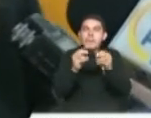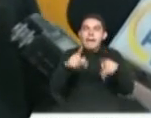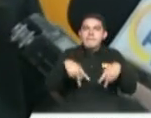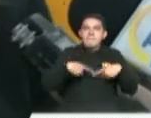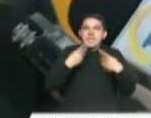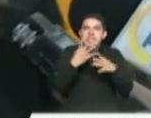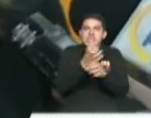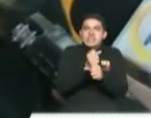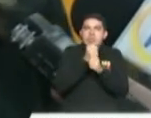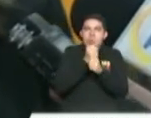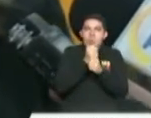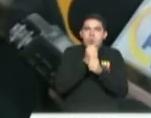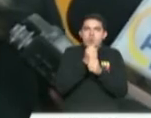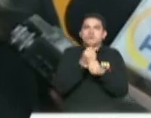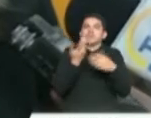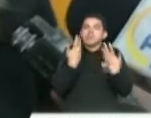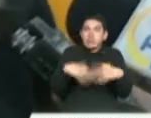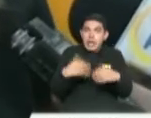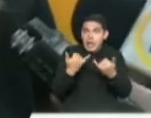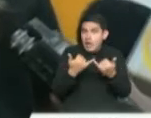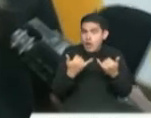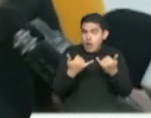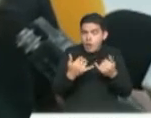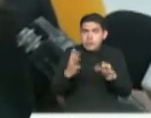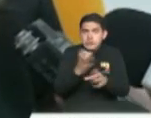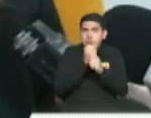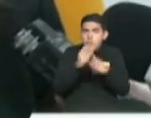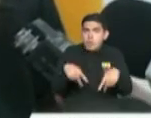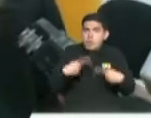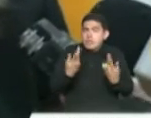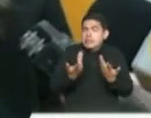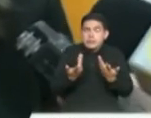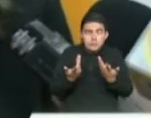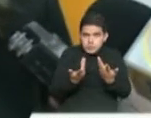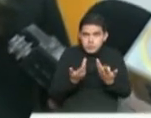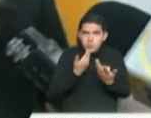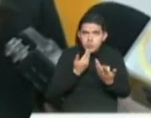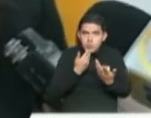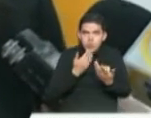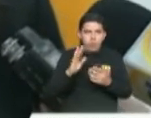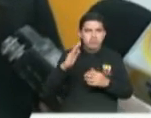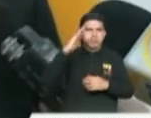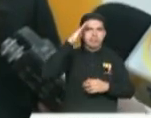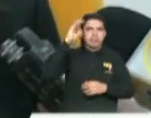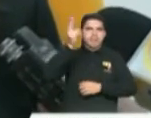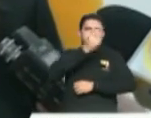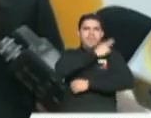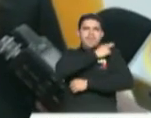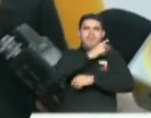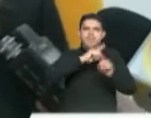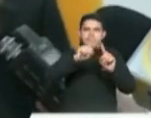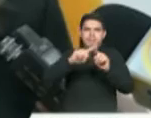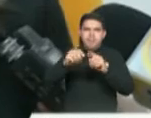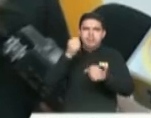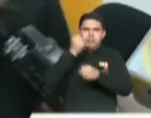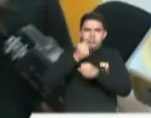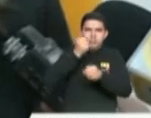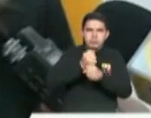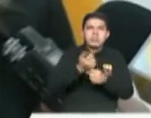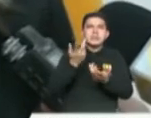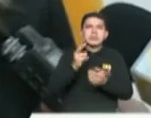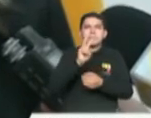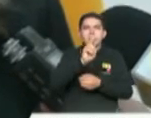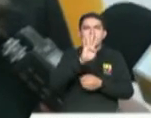actualmente el seguro de vida de la policía nacional por ejemplo para todos los oficiales y tropa activos es alrededor de